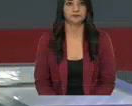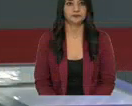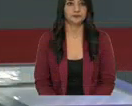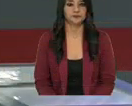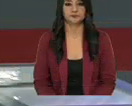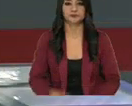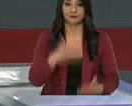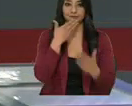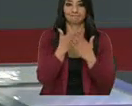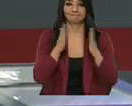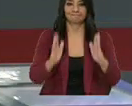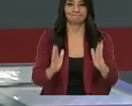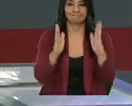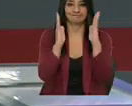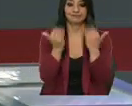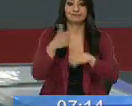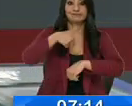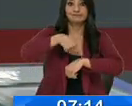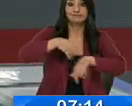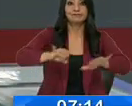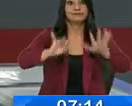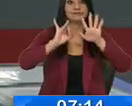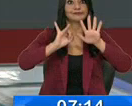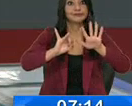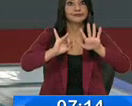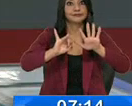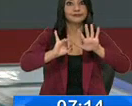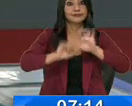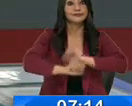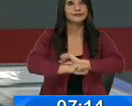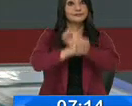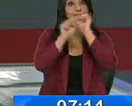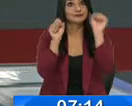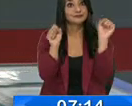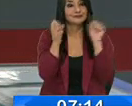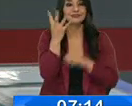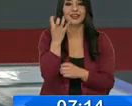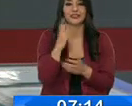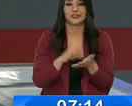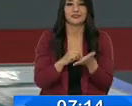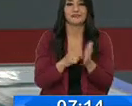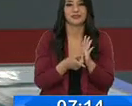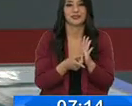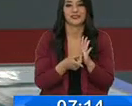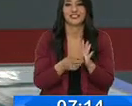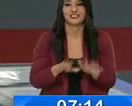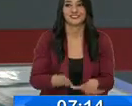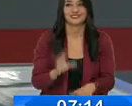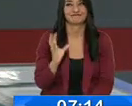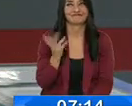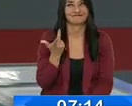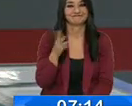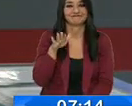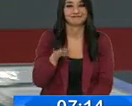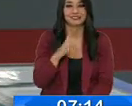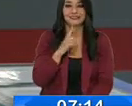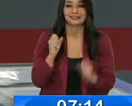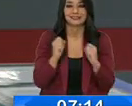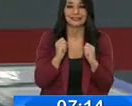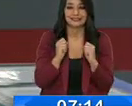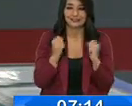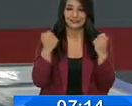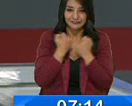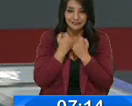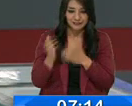Gracias por acompañarnos. Esta hora son las 7 en la mañana con 14 minutos. La temperatura está baja, así que vaya abrigándose. Vamos